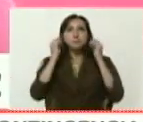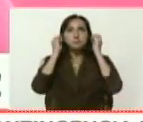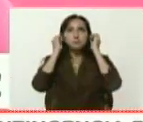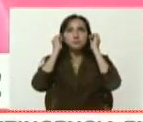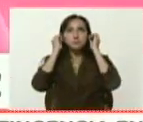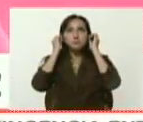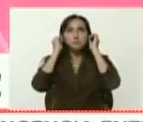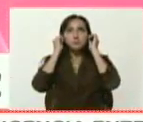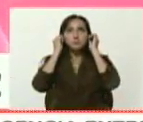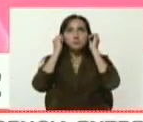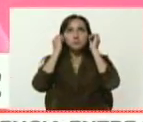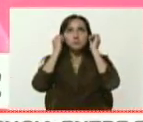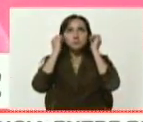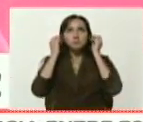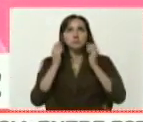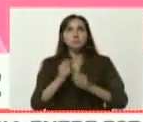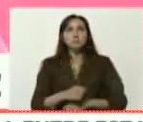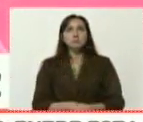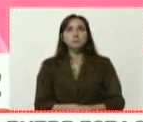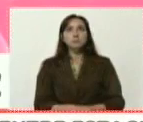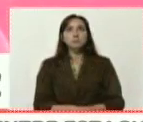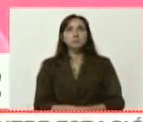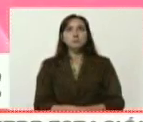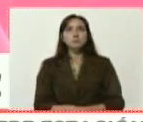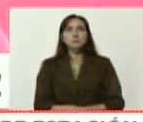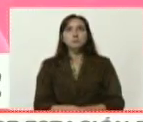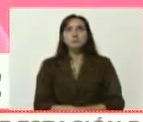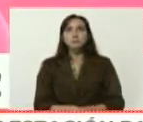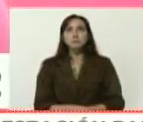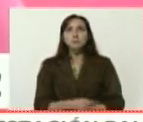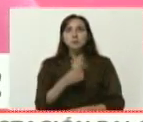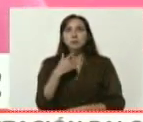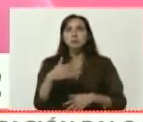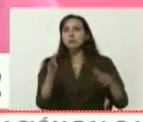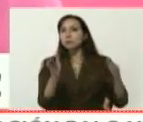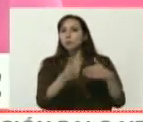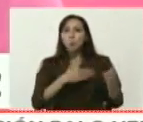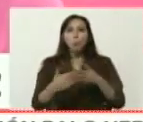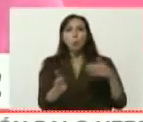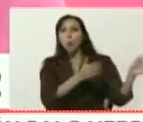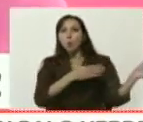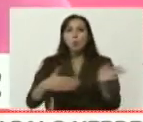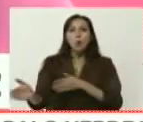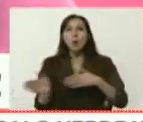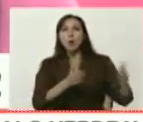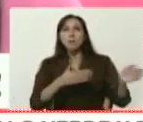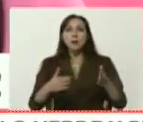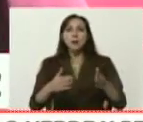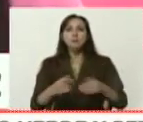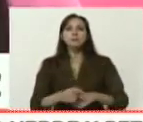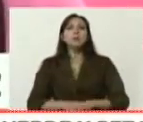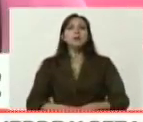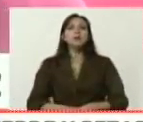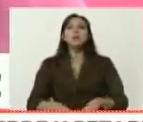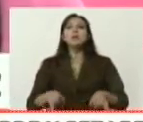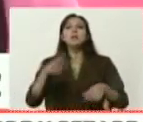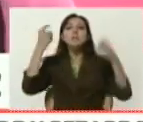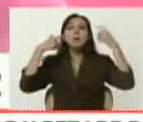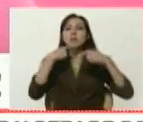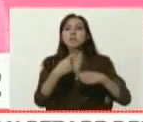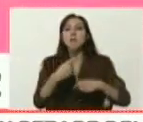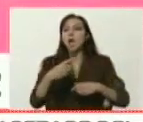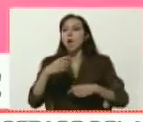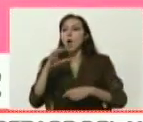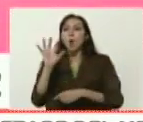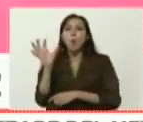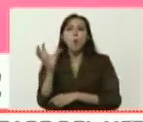sopla tempestad, que hay espacio para maniobrarte. Y Chávez decía: y métanle ventiladores, y métanle humo, que aquí hay espacio